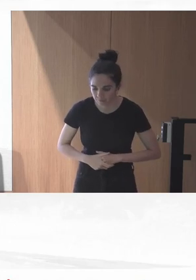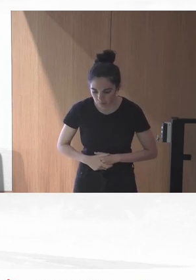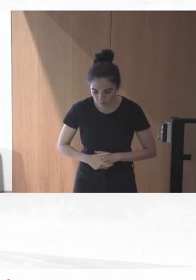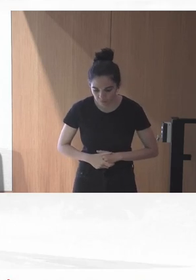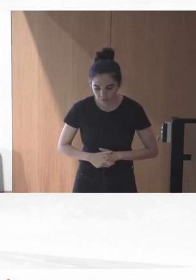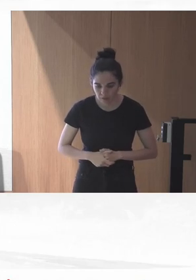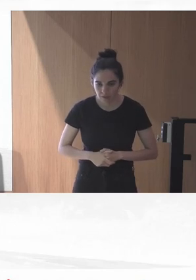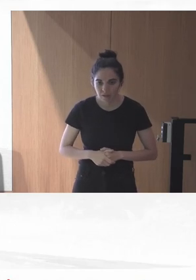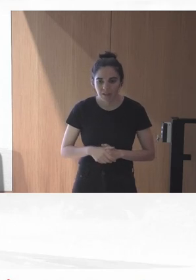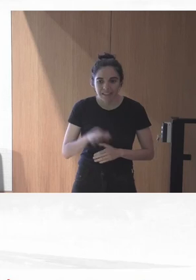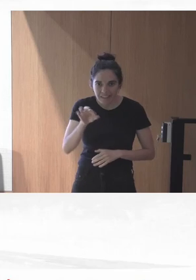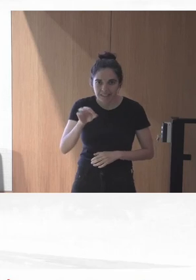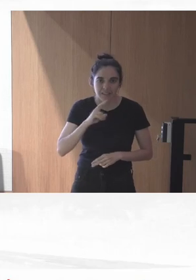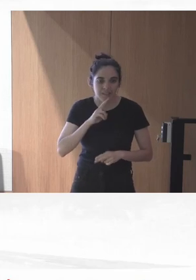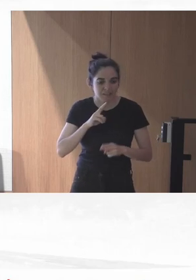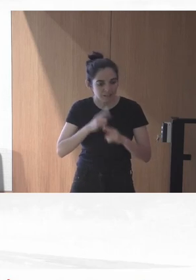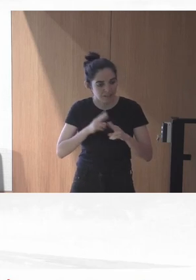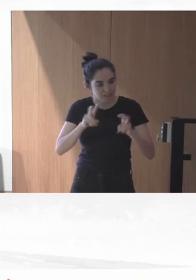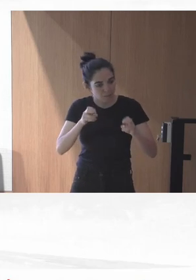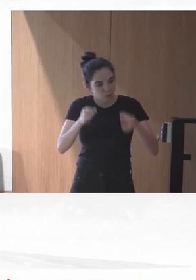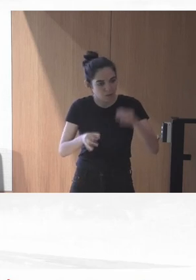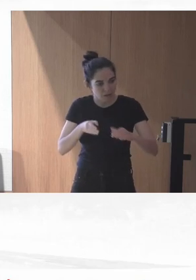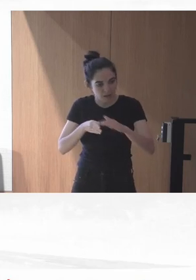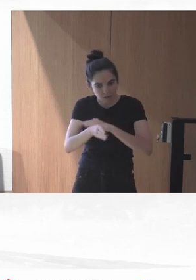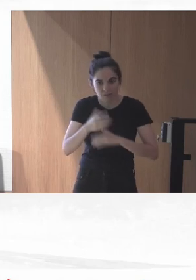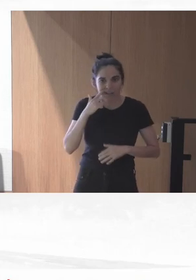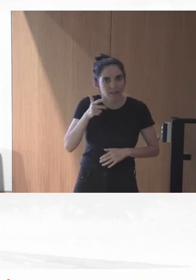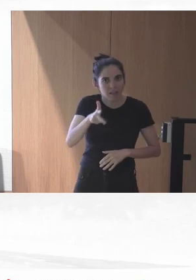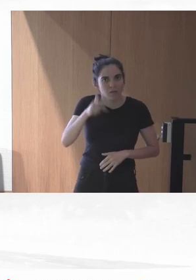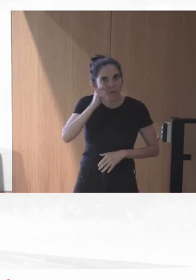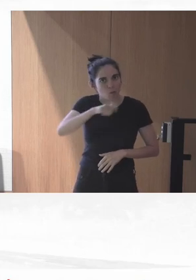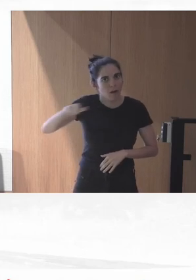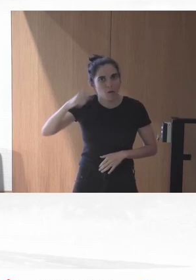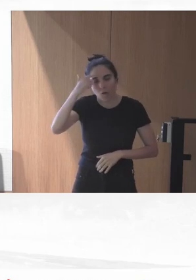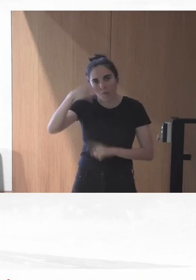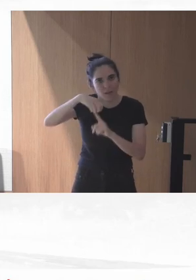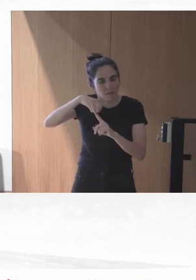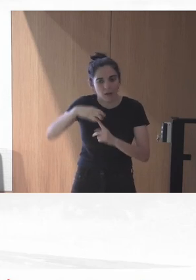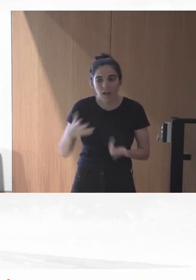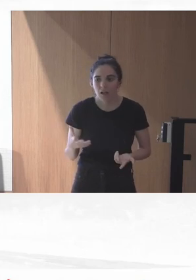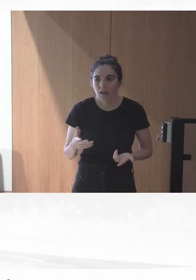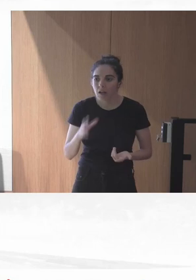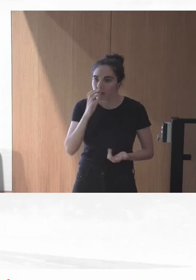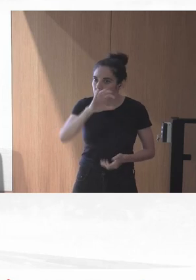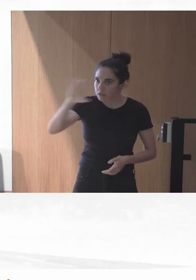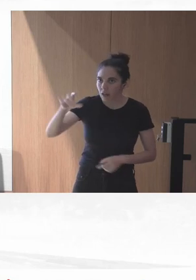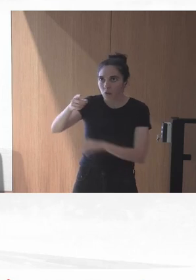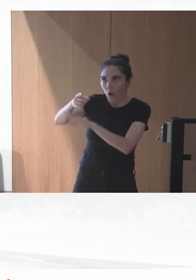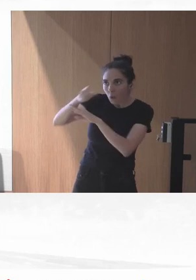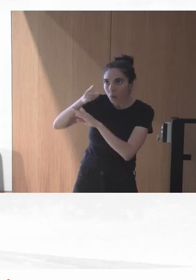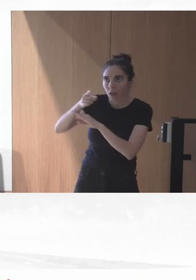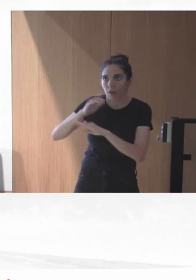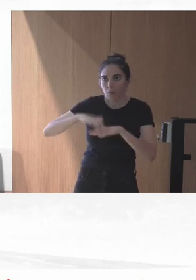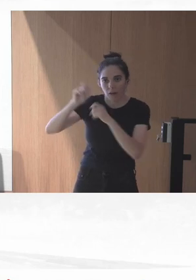un derecho humano principal, porque bueno, así que sí, que es una obligación de los estados proporcionarlo, y están hablando de, no estamos hablando